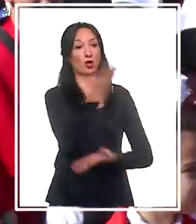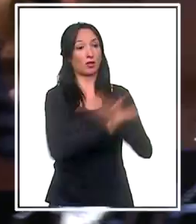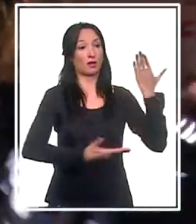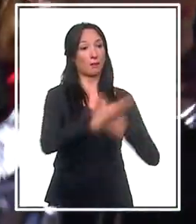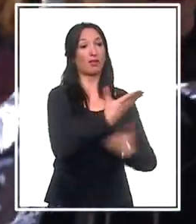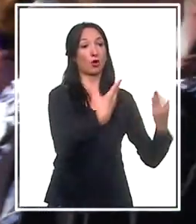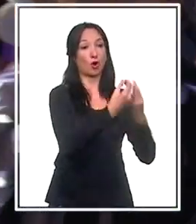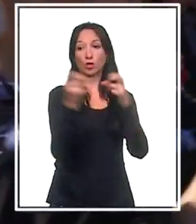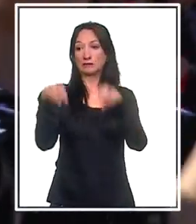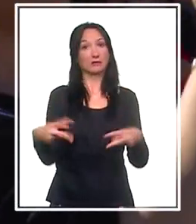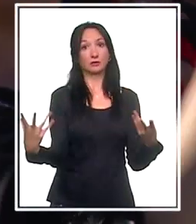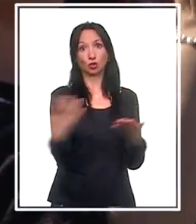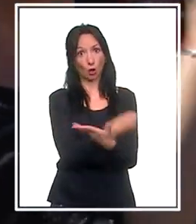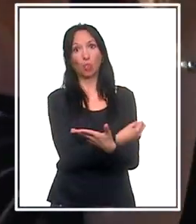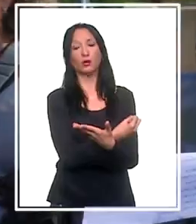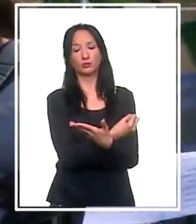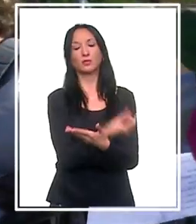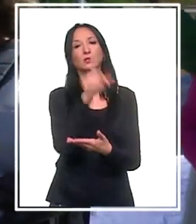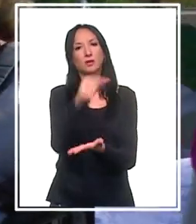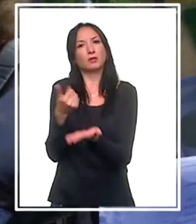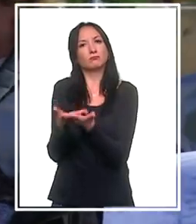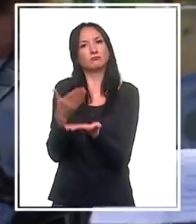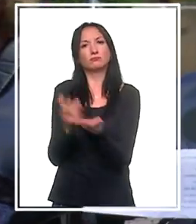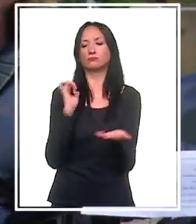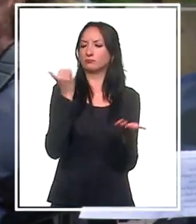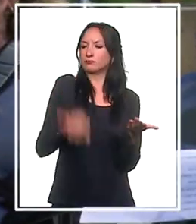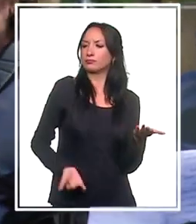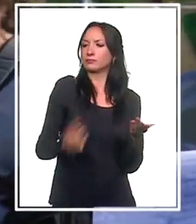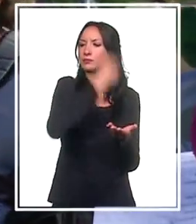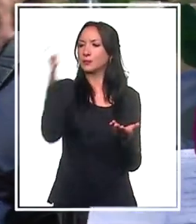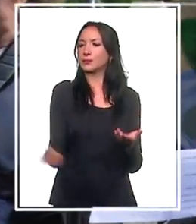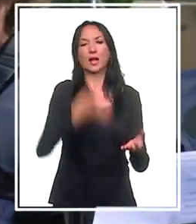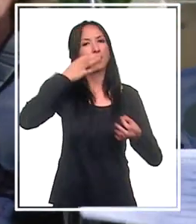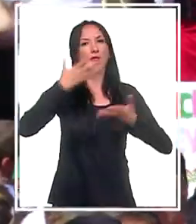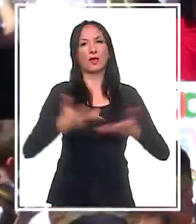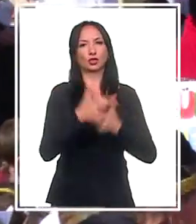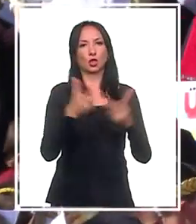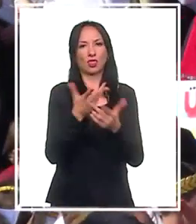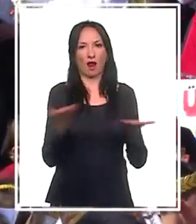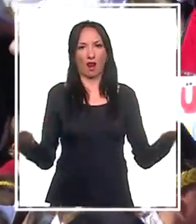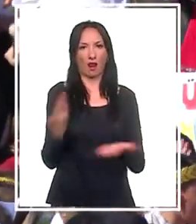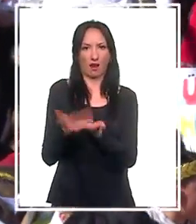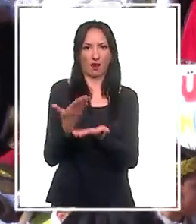discapacidad reflejando así nuestra diversa y enriquecedora realidad social